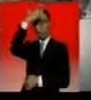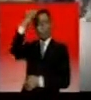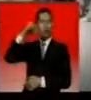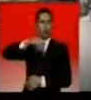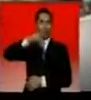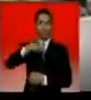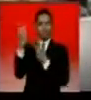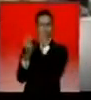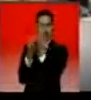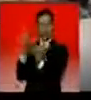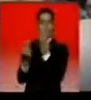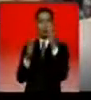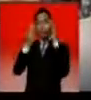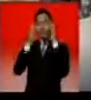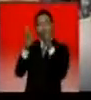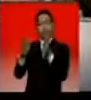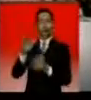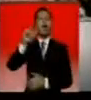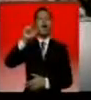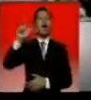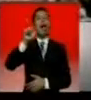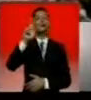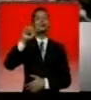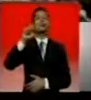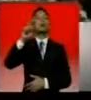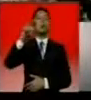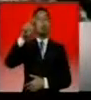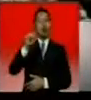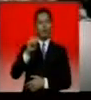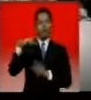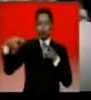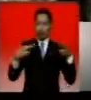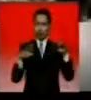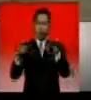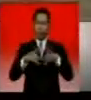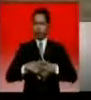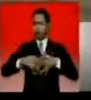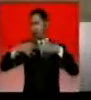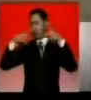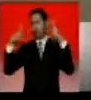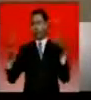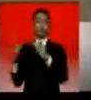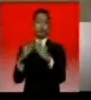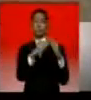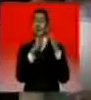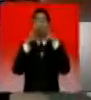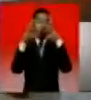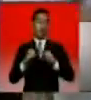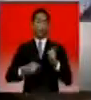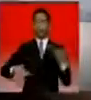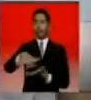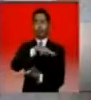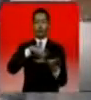Dio prioridad a Yuriquín, población afectada esta mañana por el desbordamiento del río Damas.